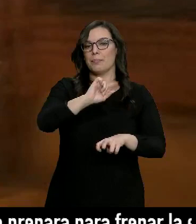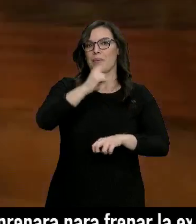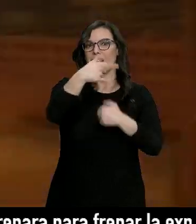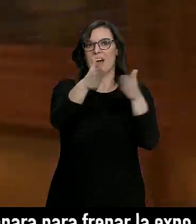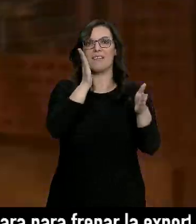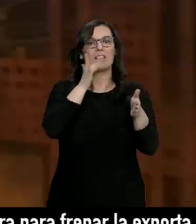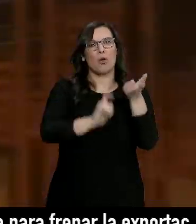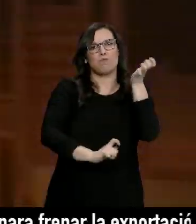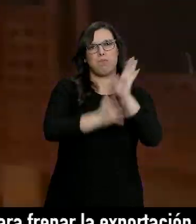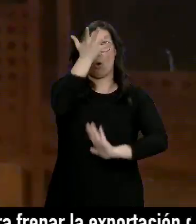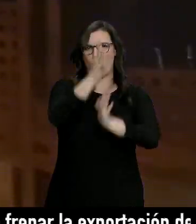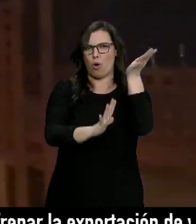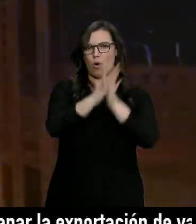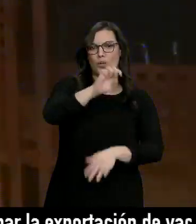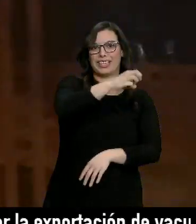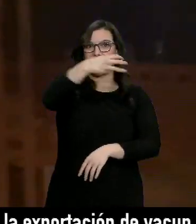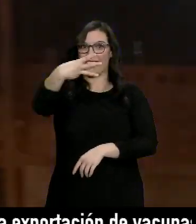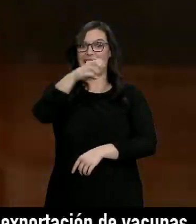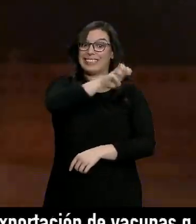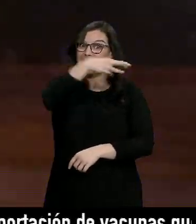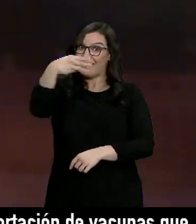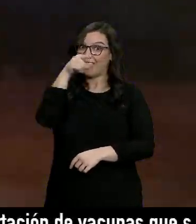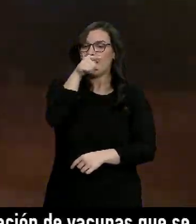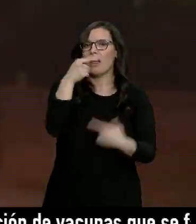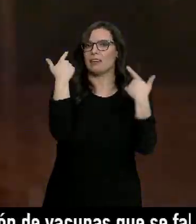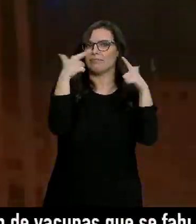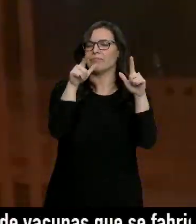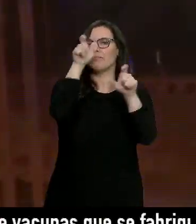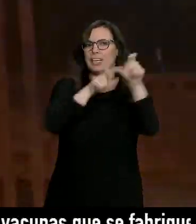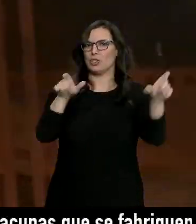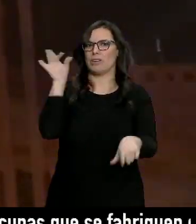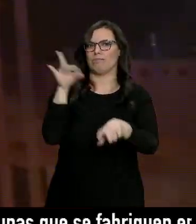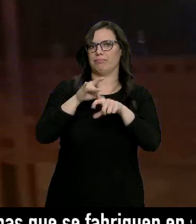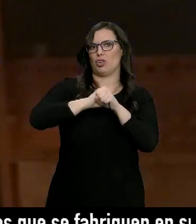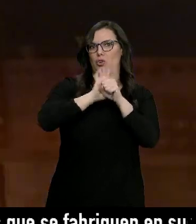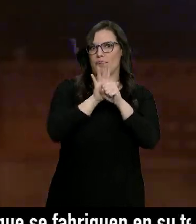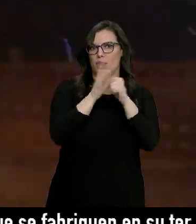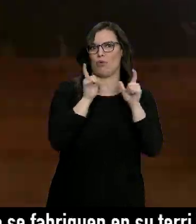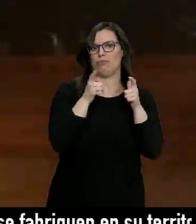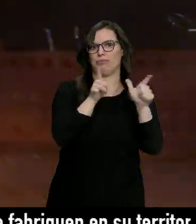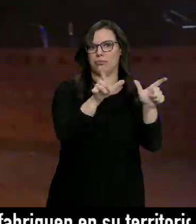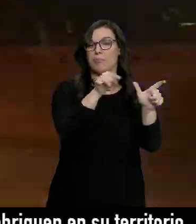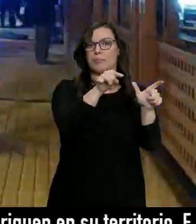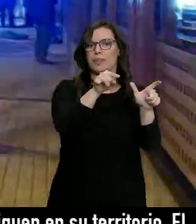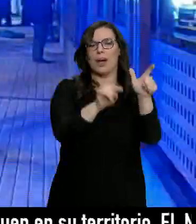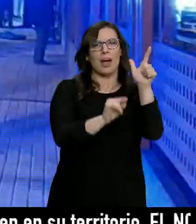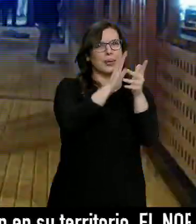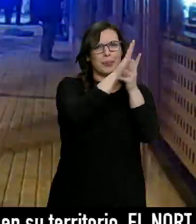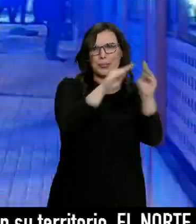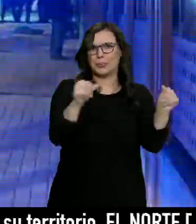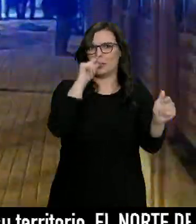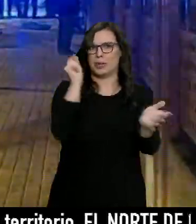las habitaciones de la tercera planta que está destinada a enfermos del coronavirus. Ha sido sofocado rápidamente, aunque los